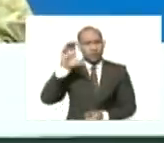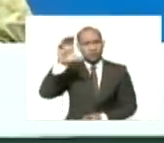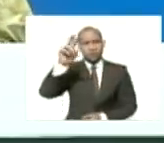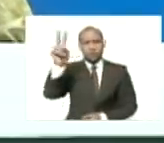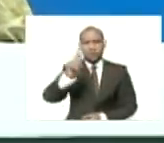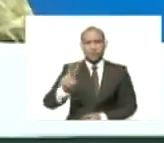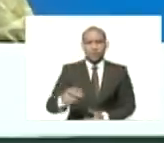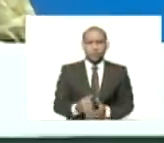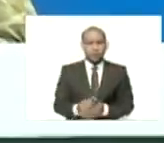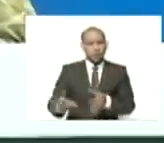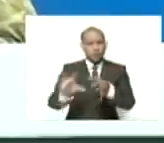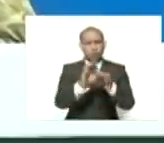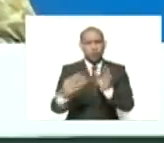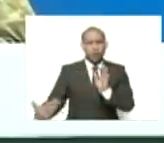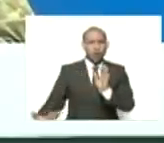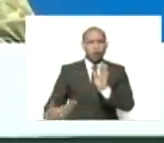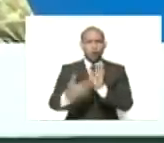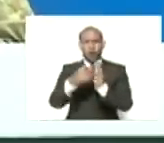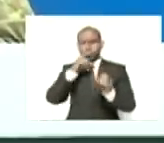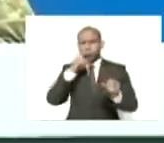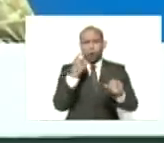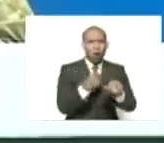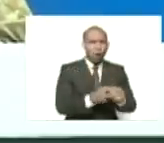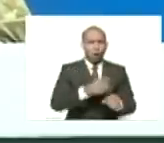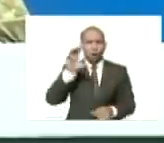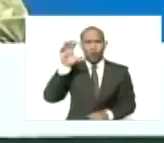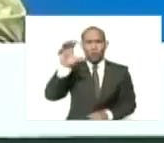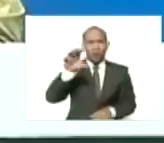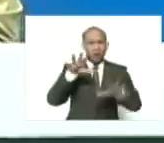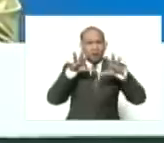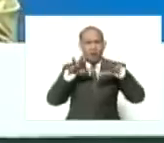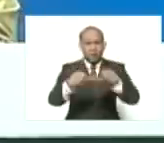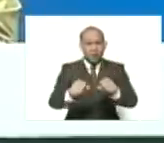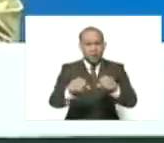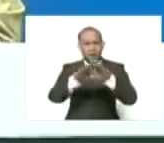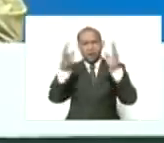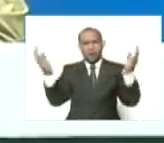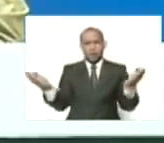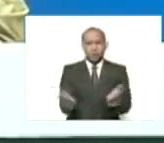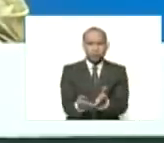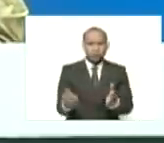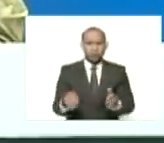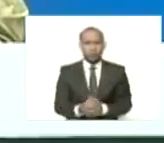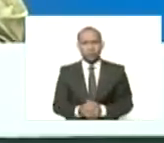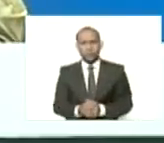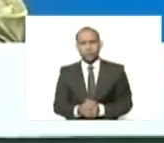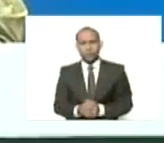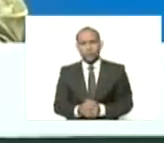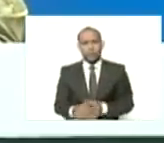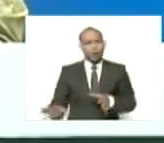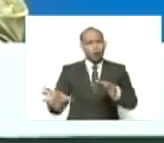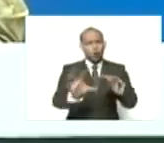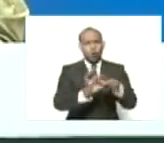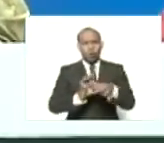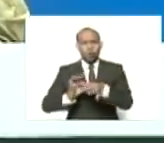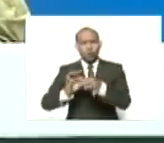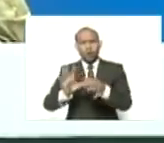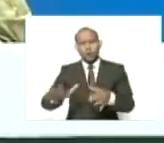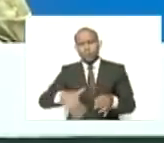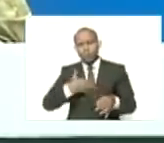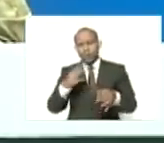unido contra los enemigos de la patria, imperialistas del mundo. Unir todo lo que pueda ser